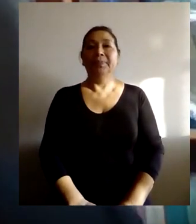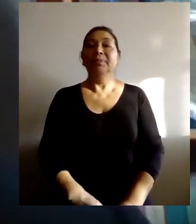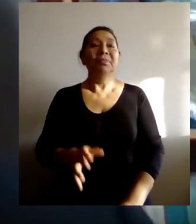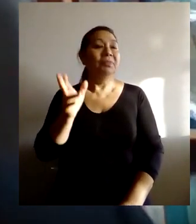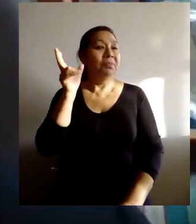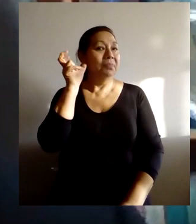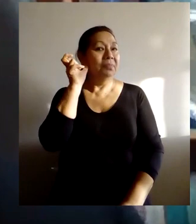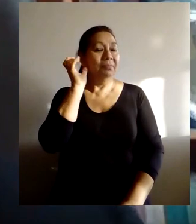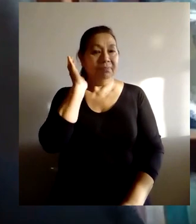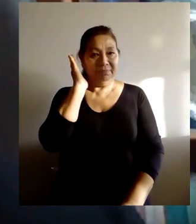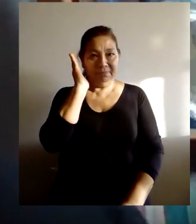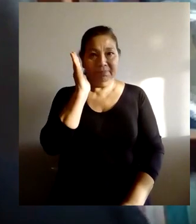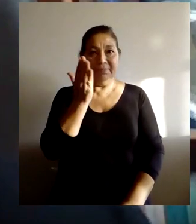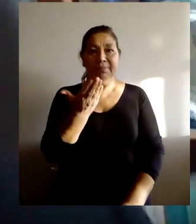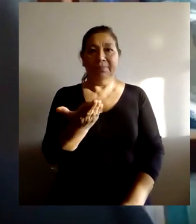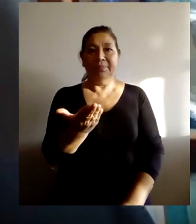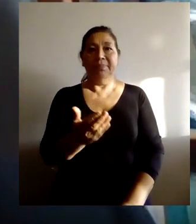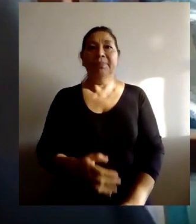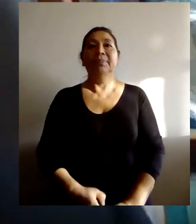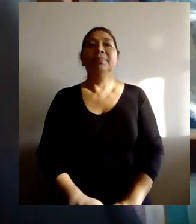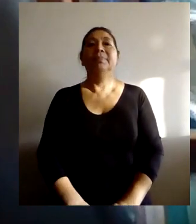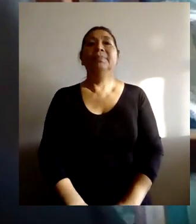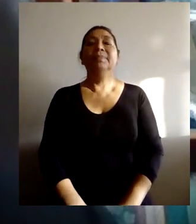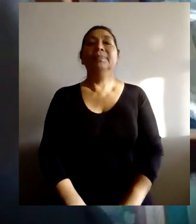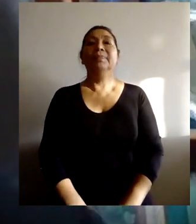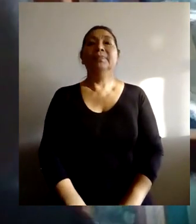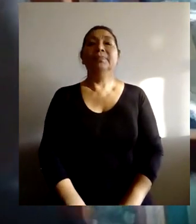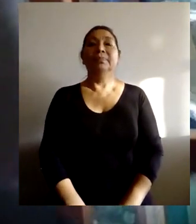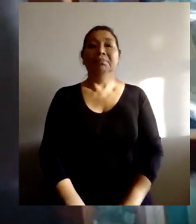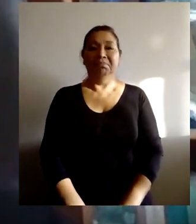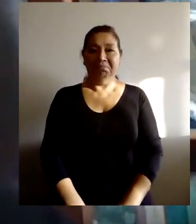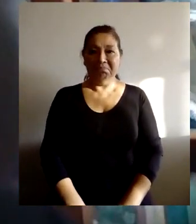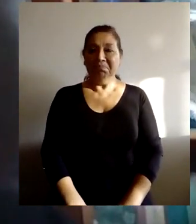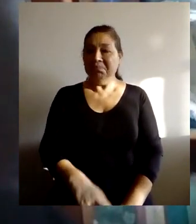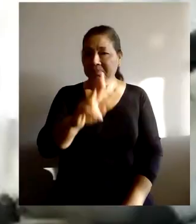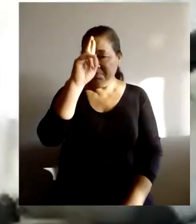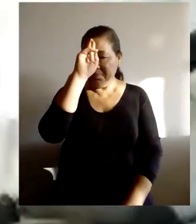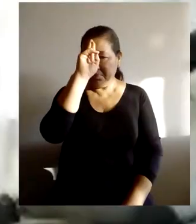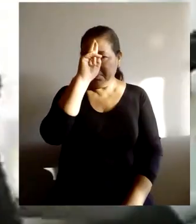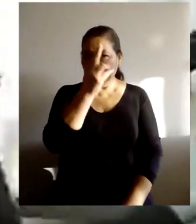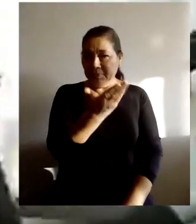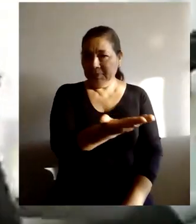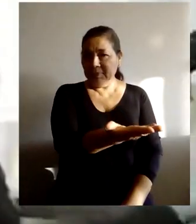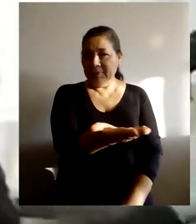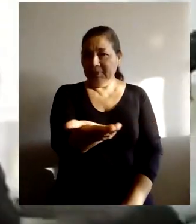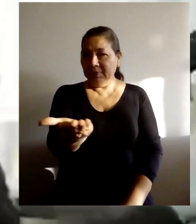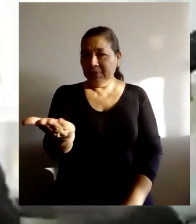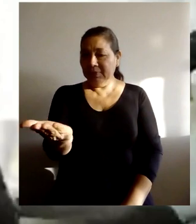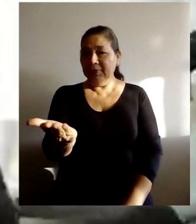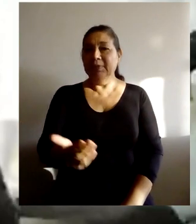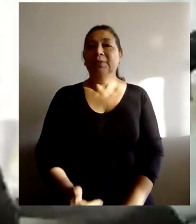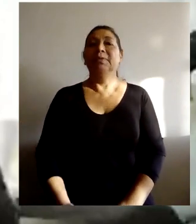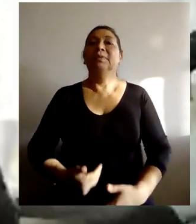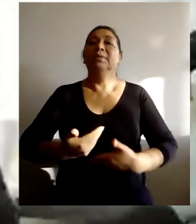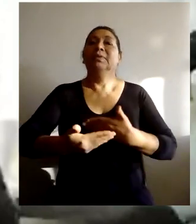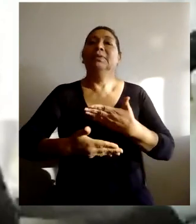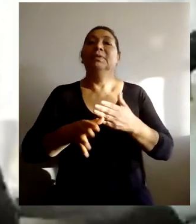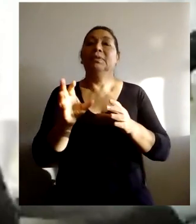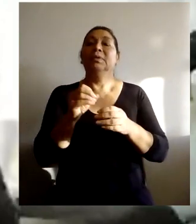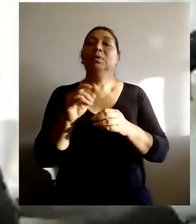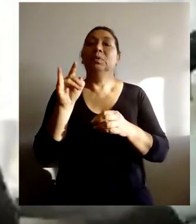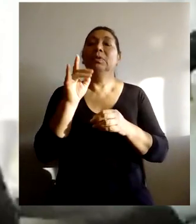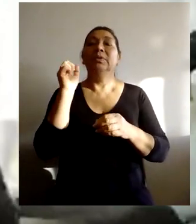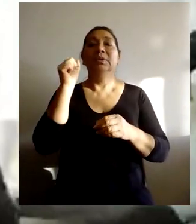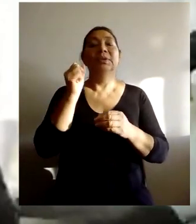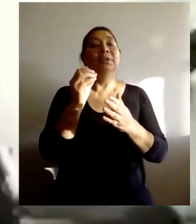patrocinando. La escuchamos con la mayor atención. Con su respectiva venia, señores magistrados, procedo